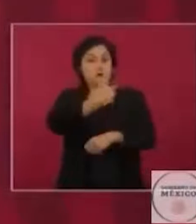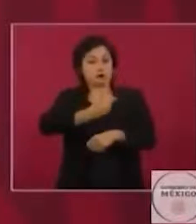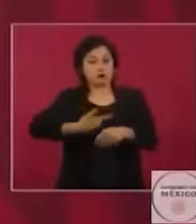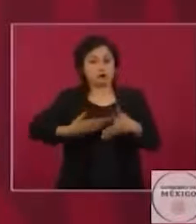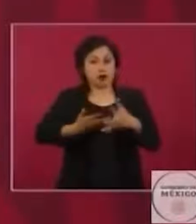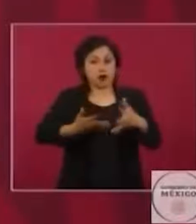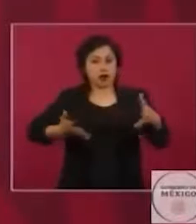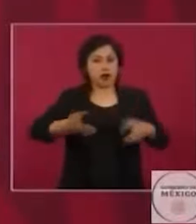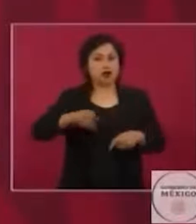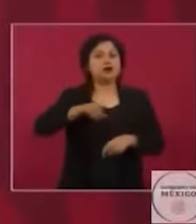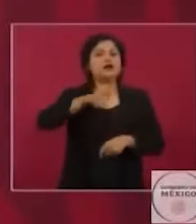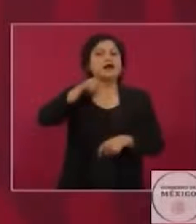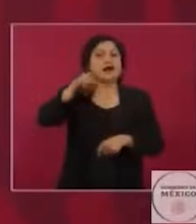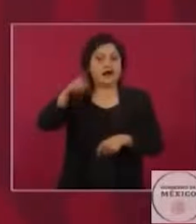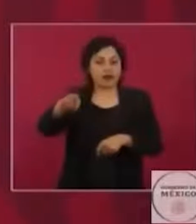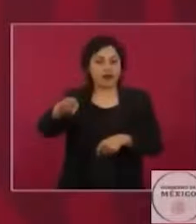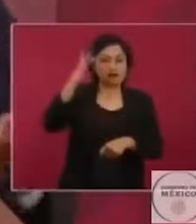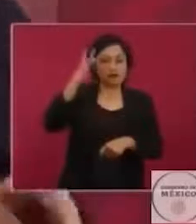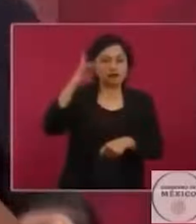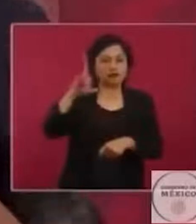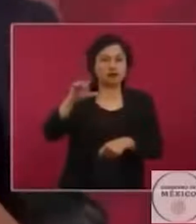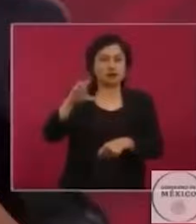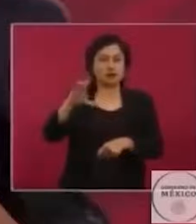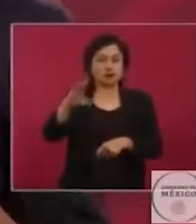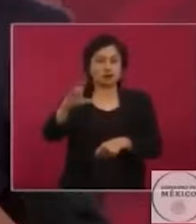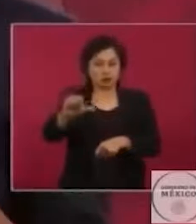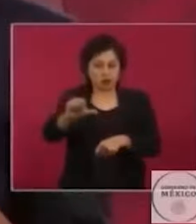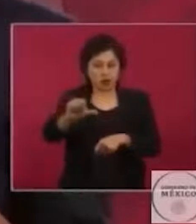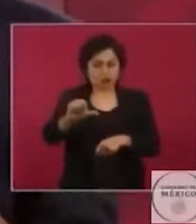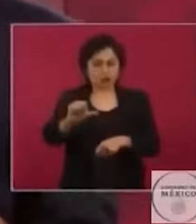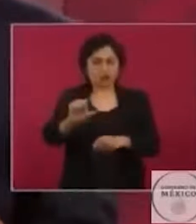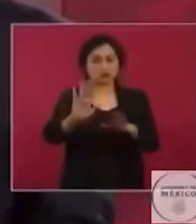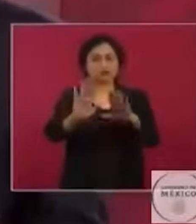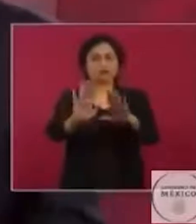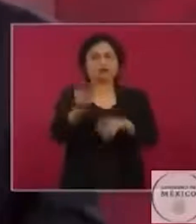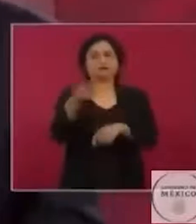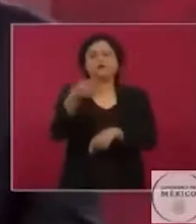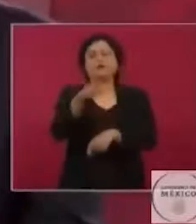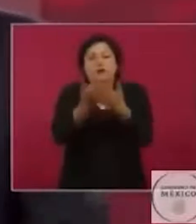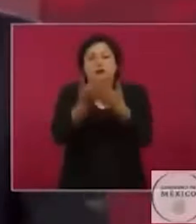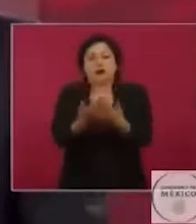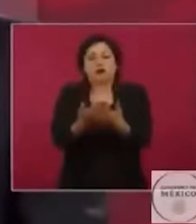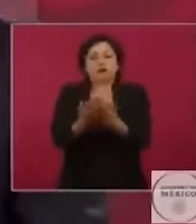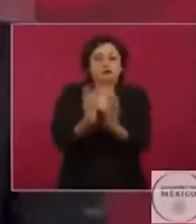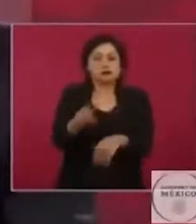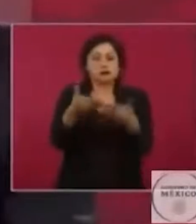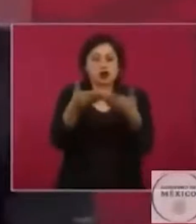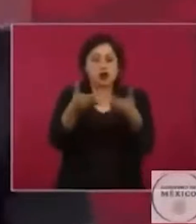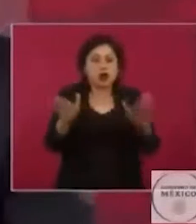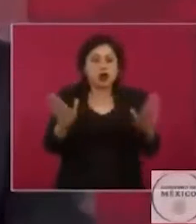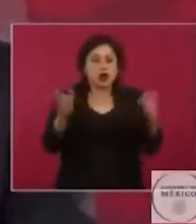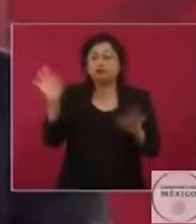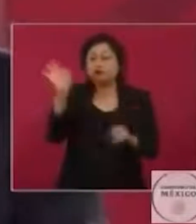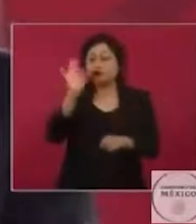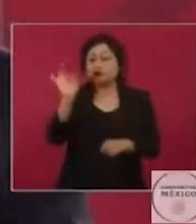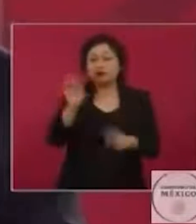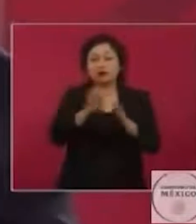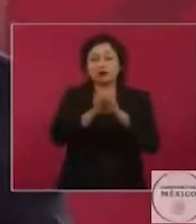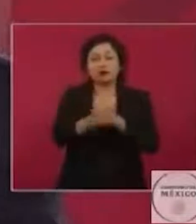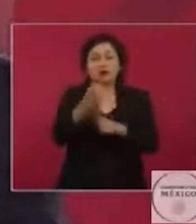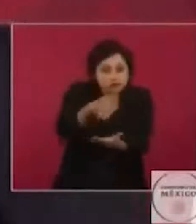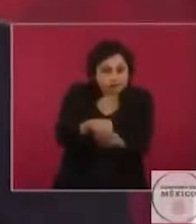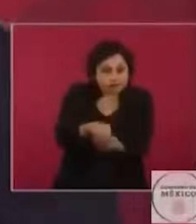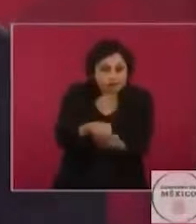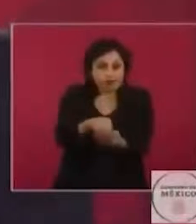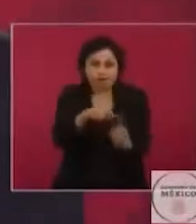a estar ahí, en Santa Lucía. Nada más estamos esperando abierto al público. Si alguien quiere, porque se va a casar, ya lo